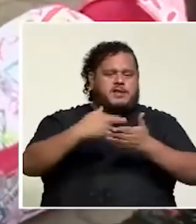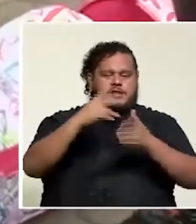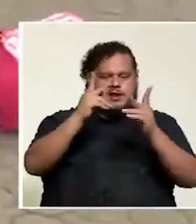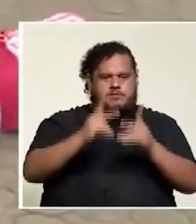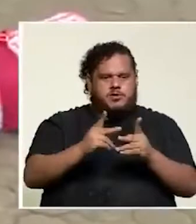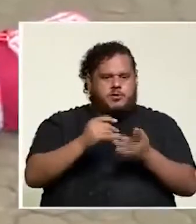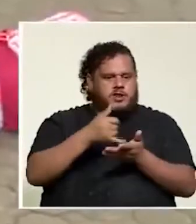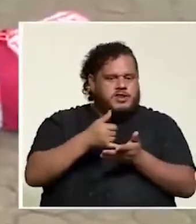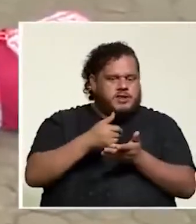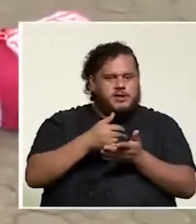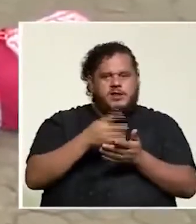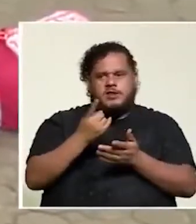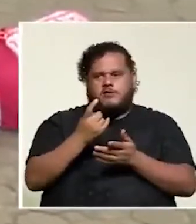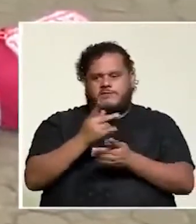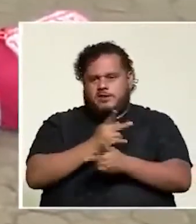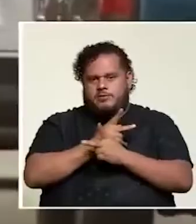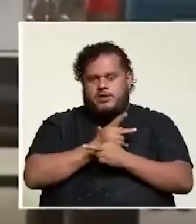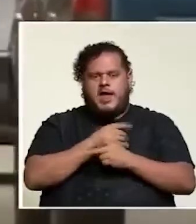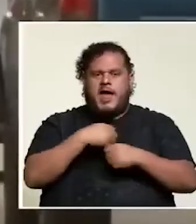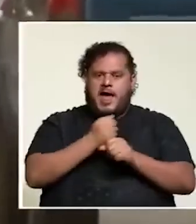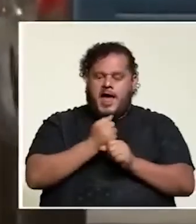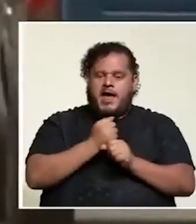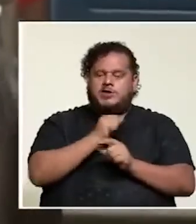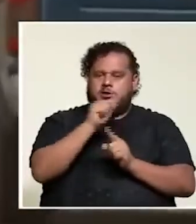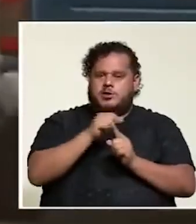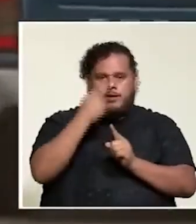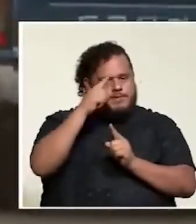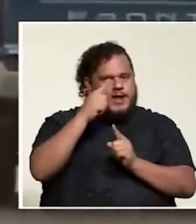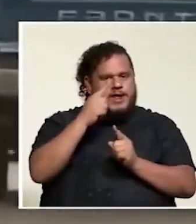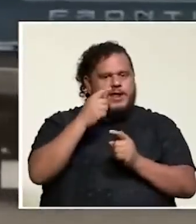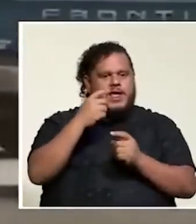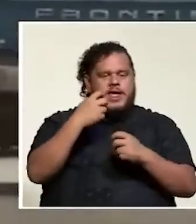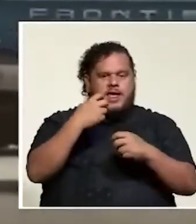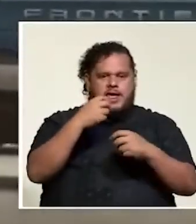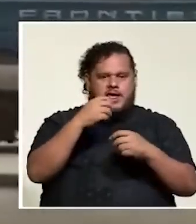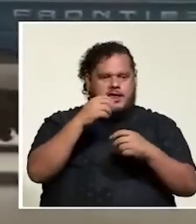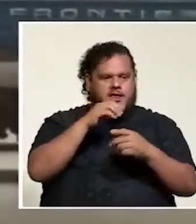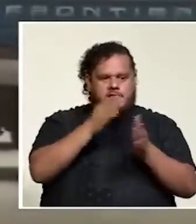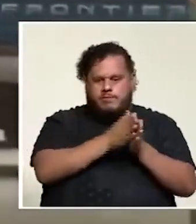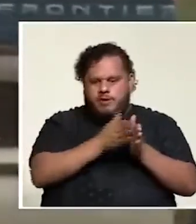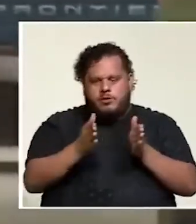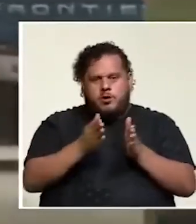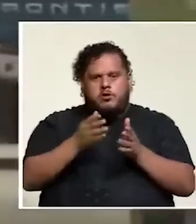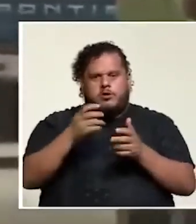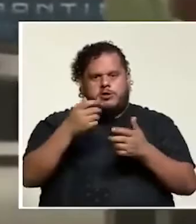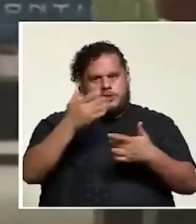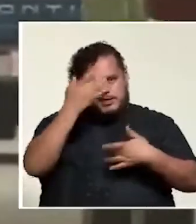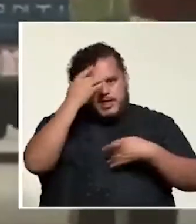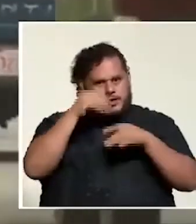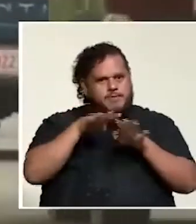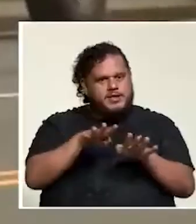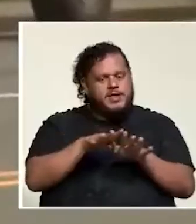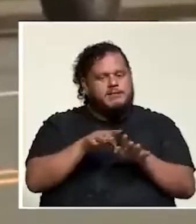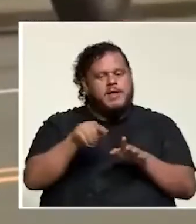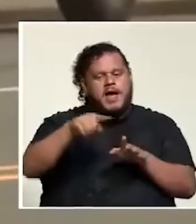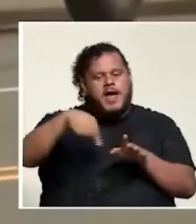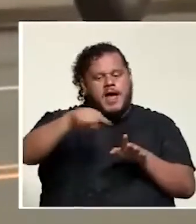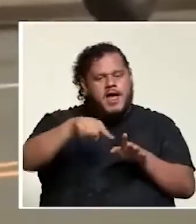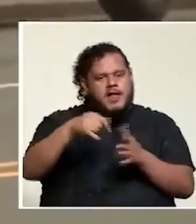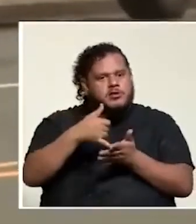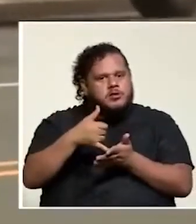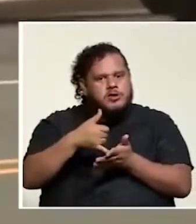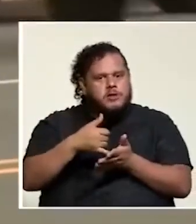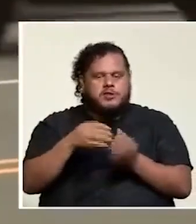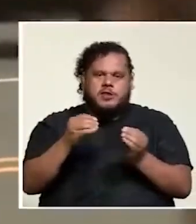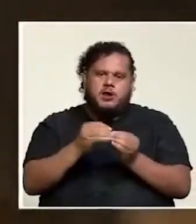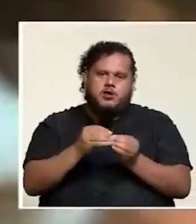desprotegidas, ha creado las condiciones para que en periodos de crisis económica y sanitaria sean esos sectores vulnerables